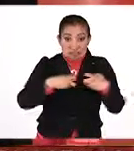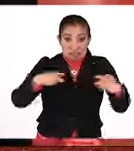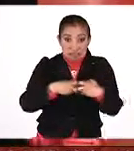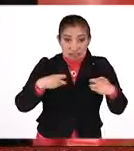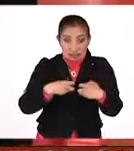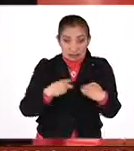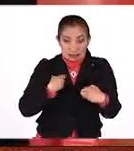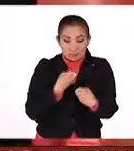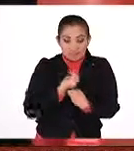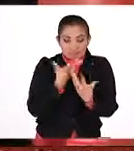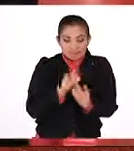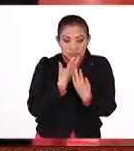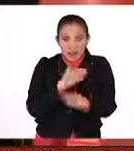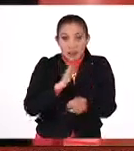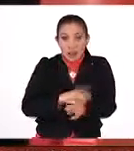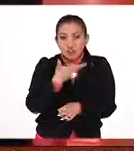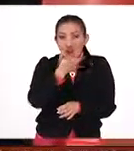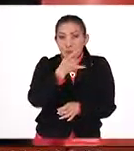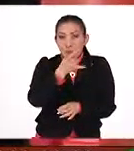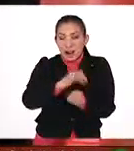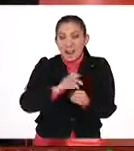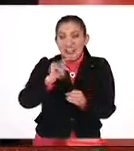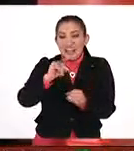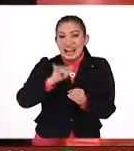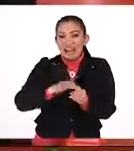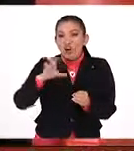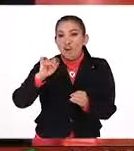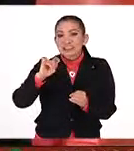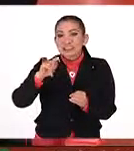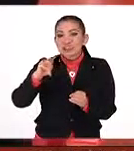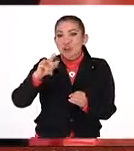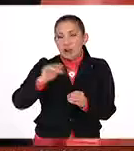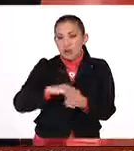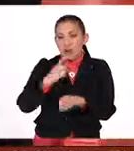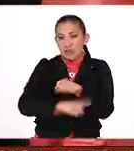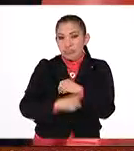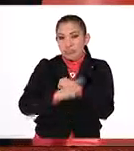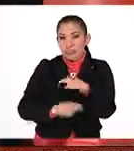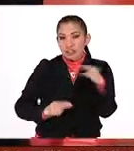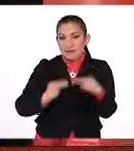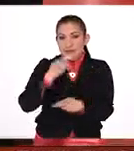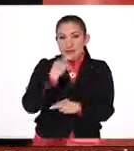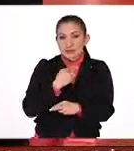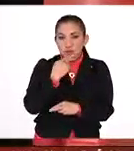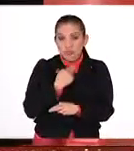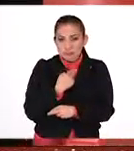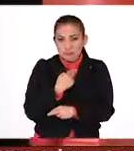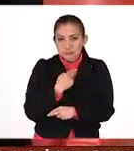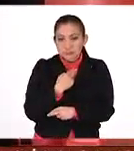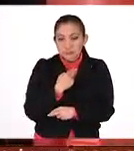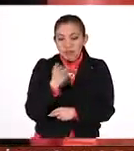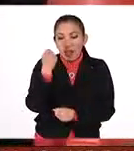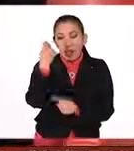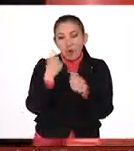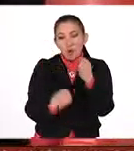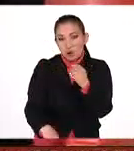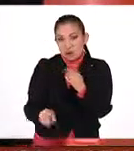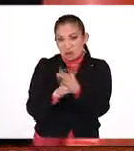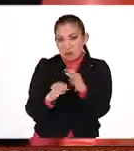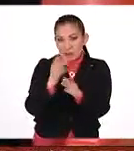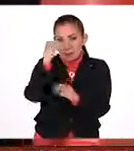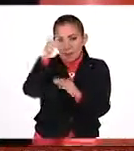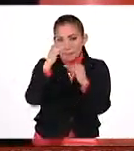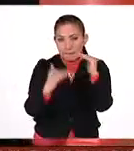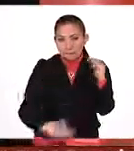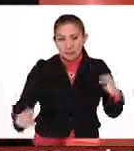secret' amos más hormonas como adrenalina y cortisona y esto afecta el nivel de azúcar algunas herramientas para